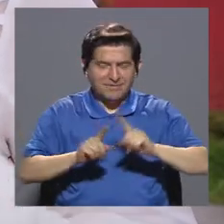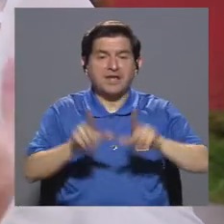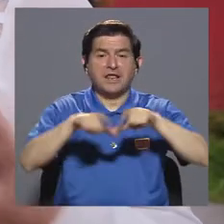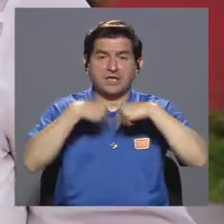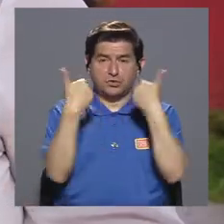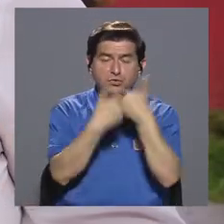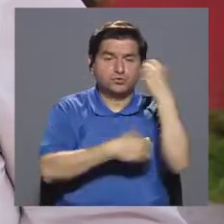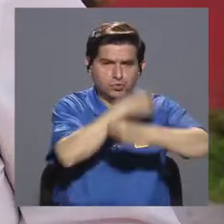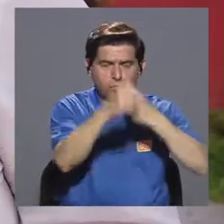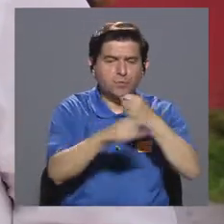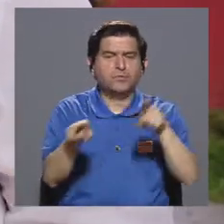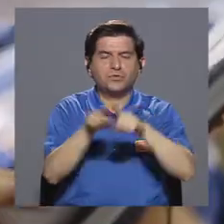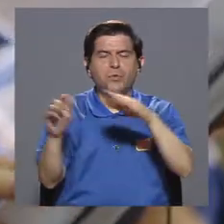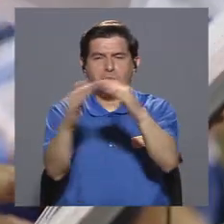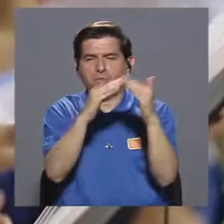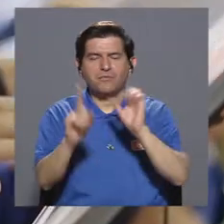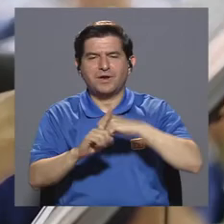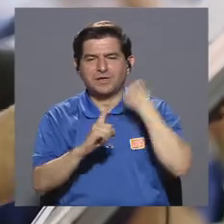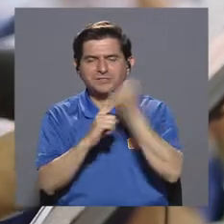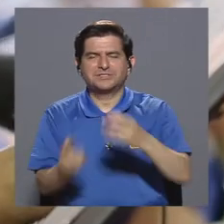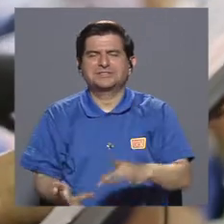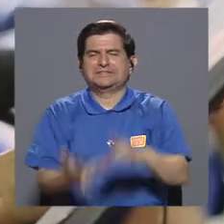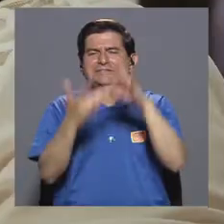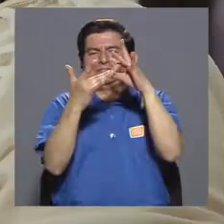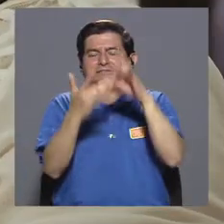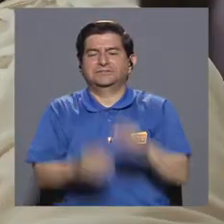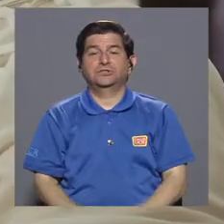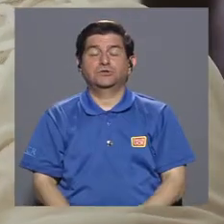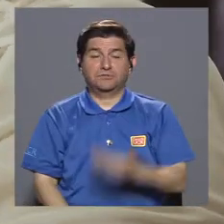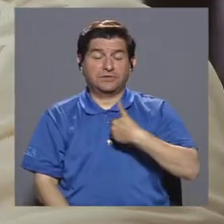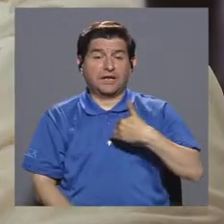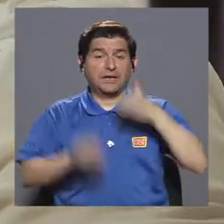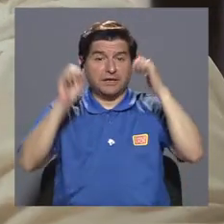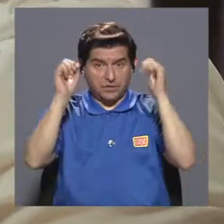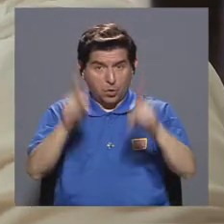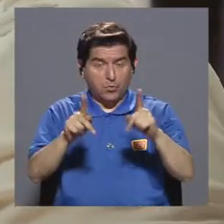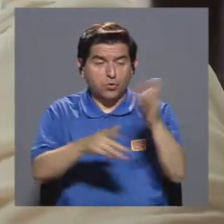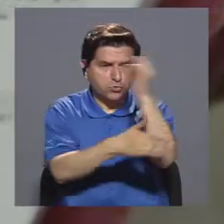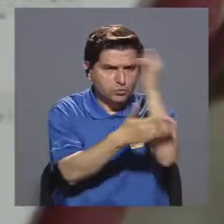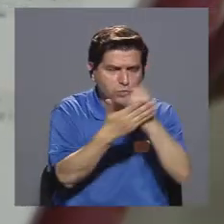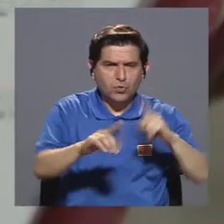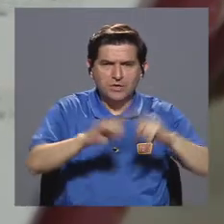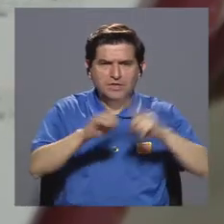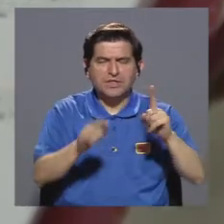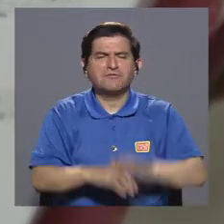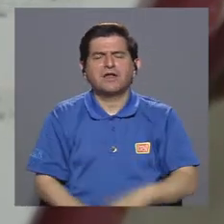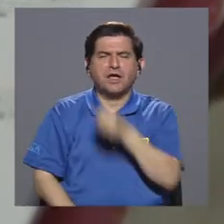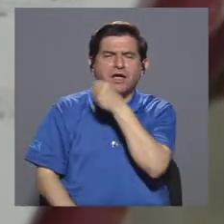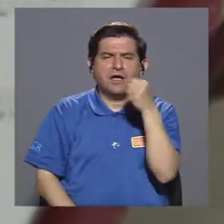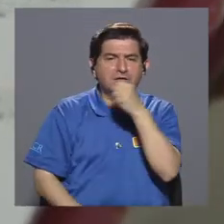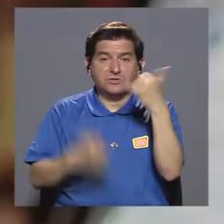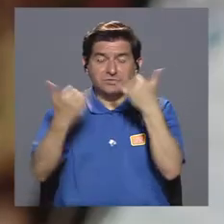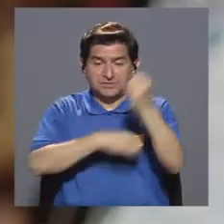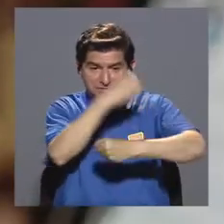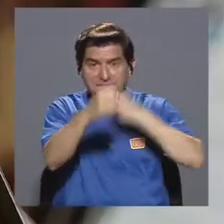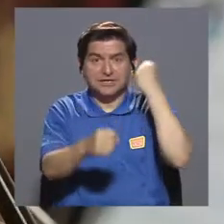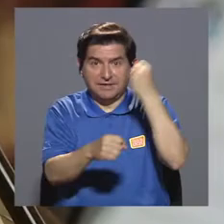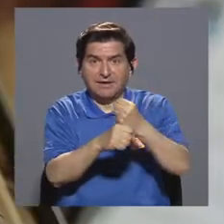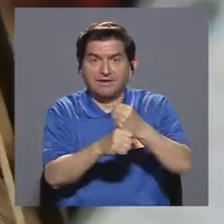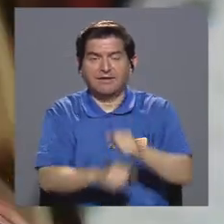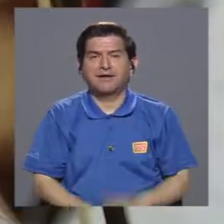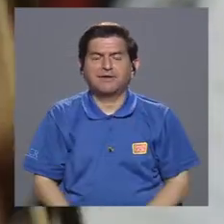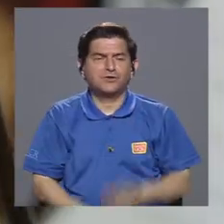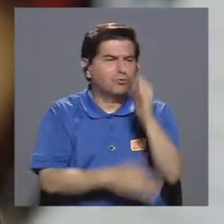distintos, tanto grupos etarios como poblaciones con condiciones especiales. Pues hemos tenido la oportunidad de diseñar distintos conciertos. A lo largo del